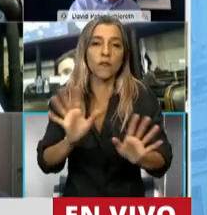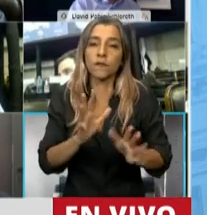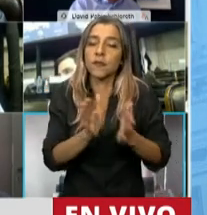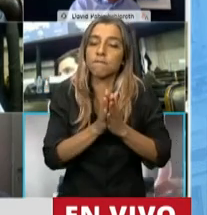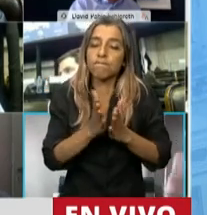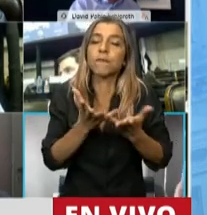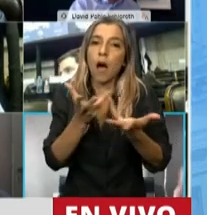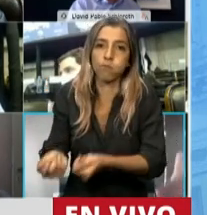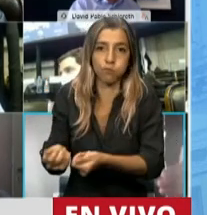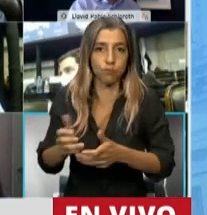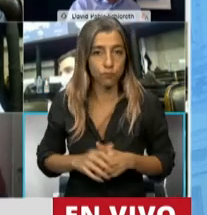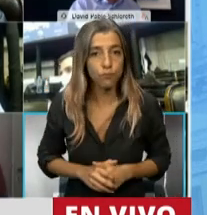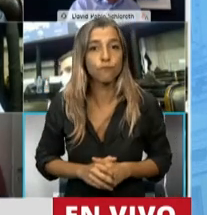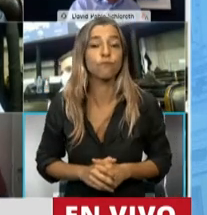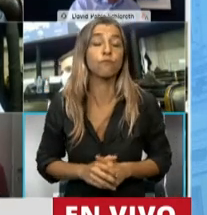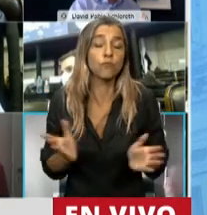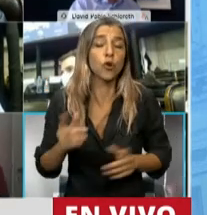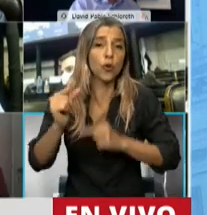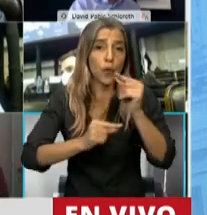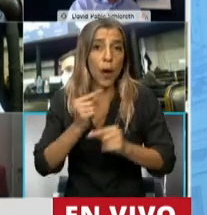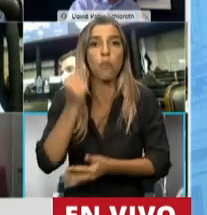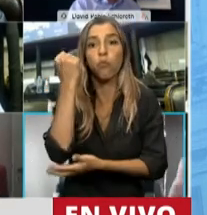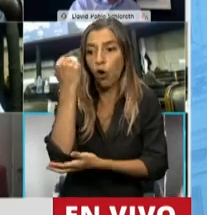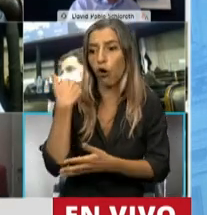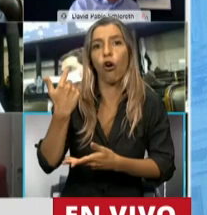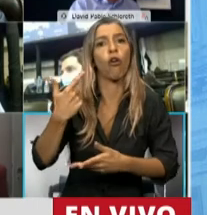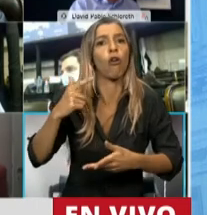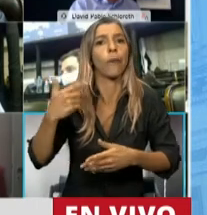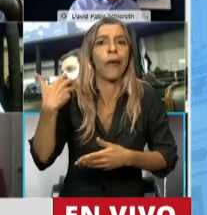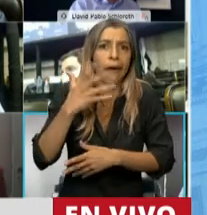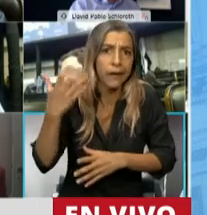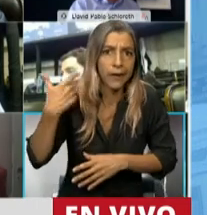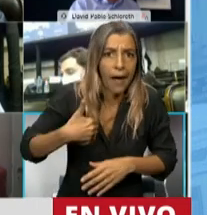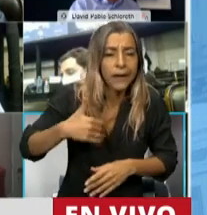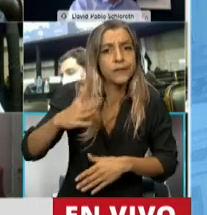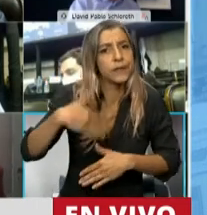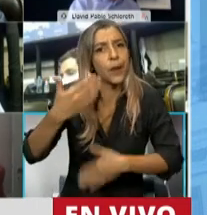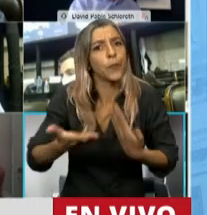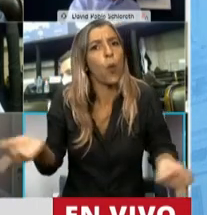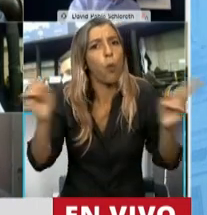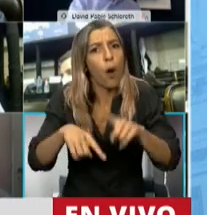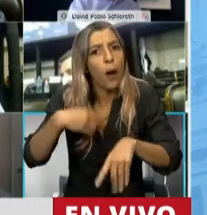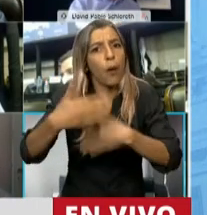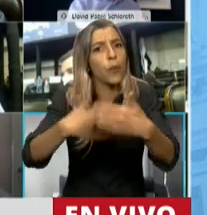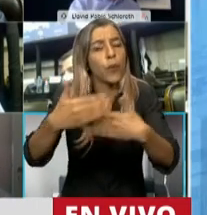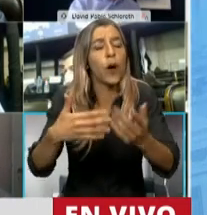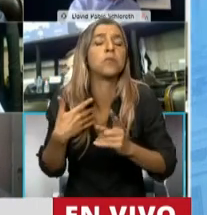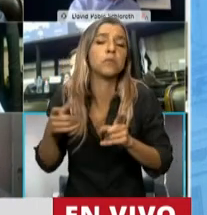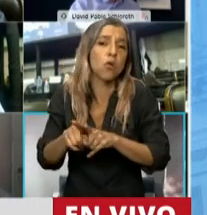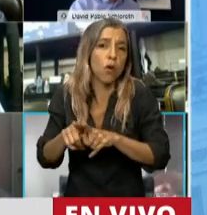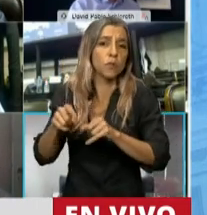lentamente la economía del país se vaya restableciendo y todas estas instituciones puedan, lógicamente, volver a mantenerse a partir del cobro de